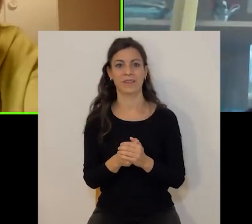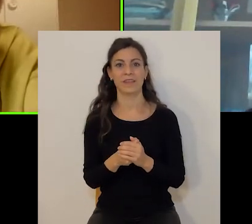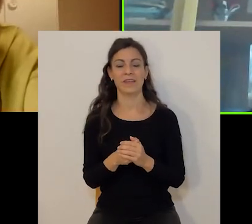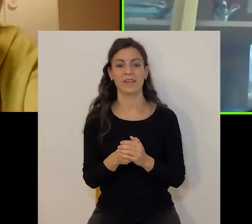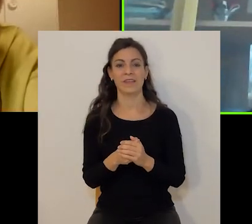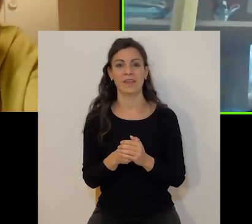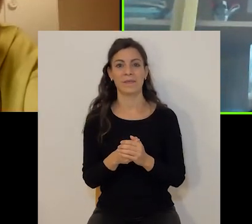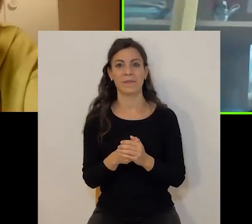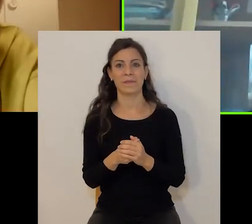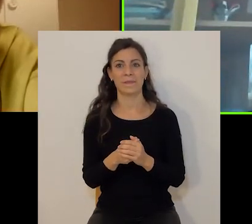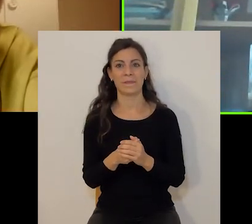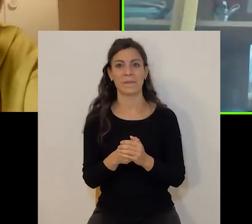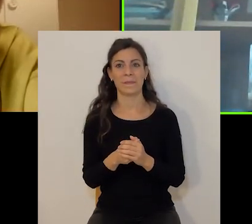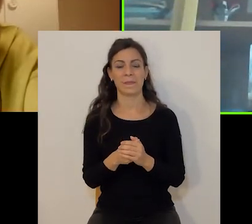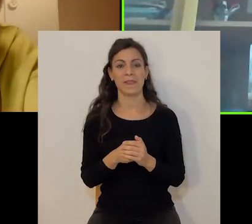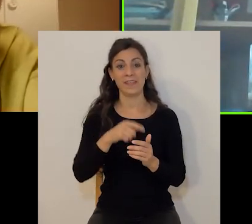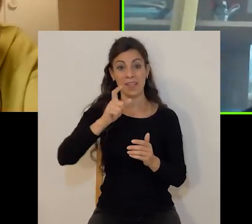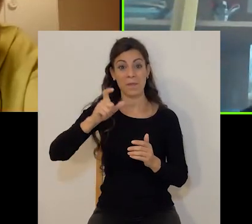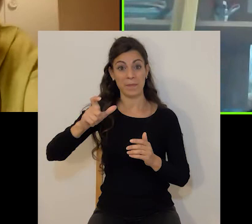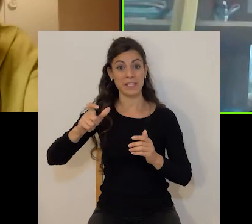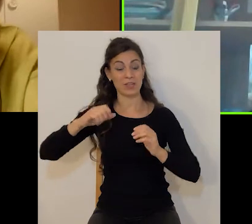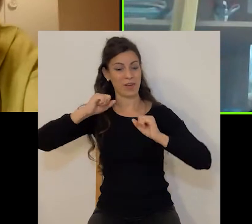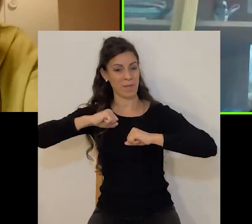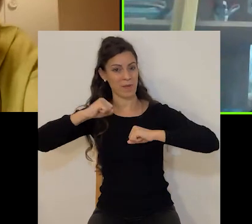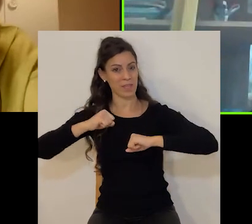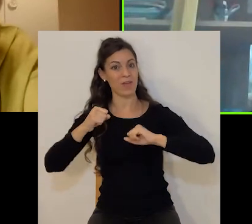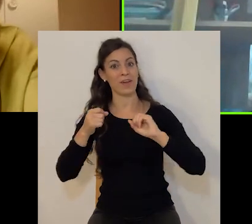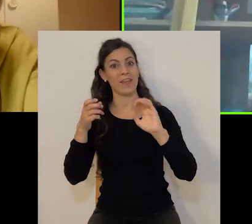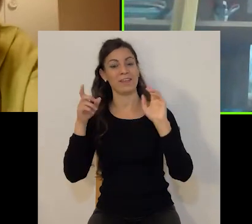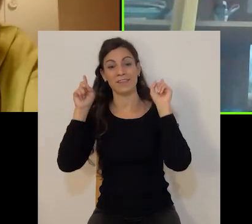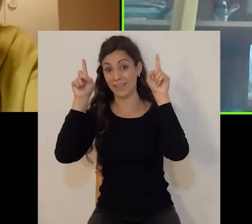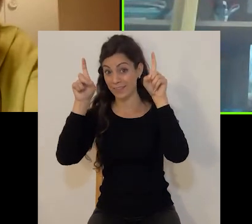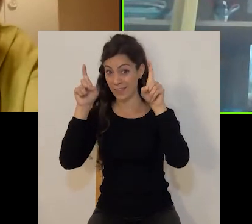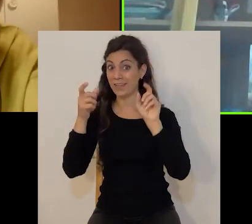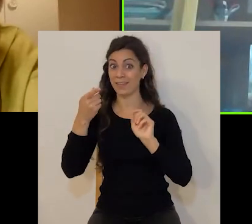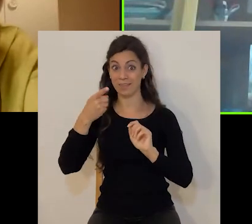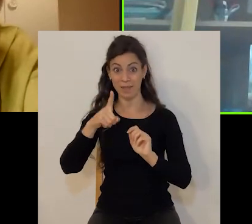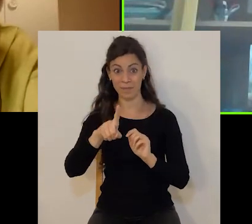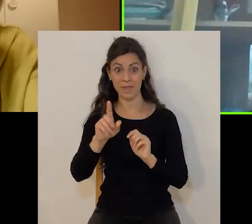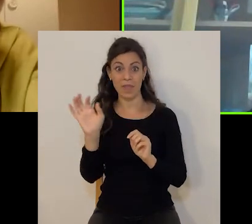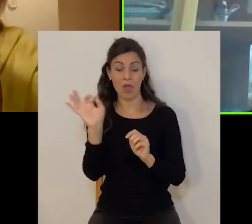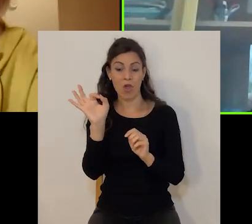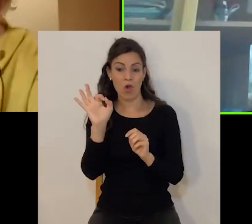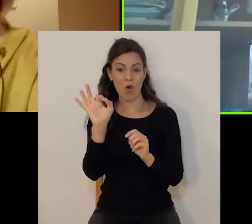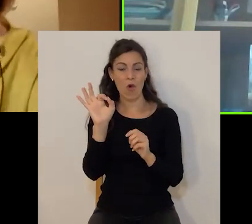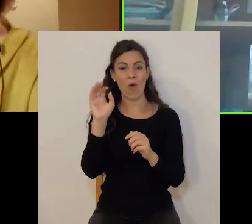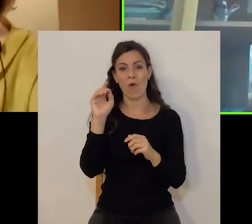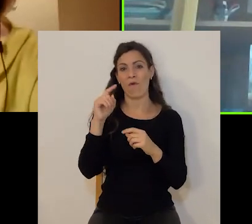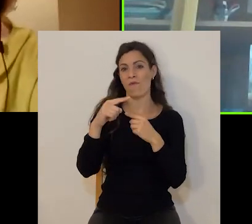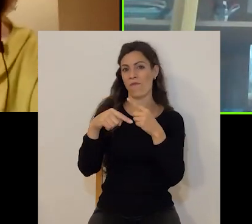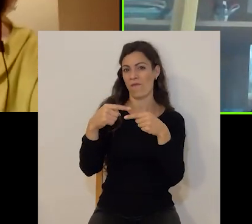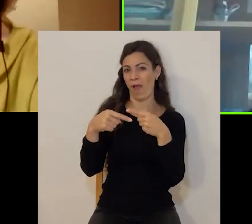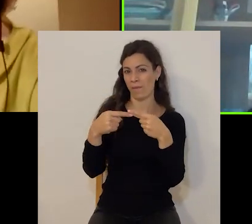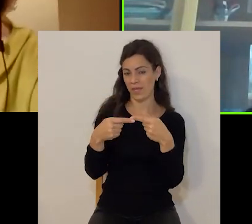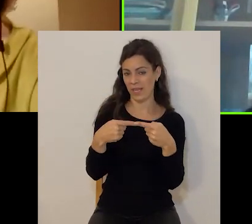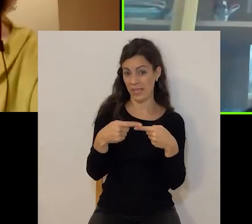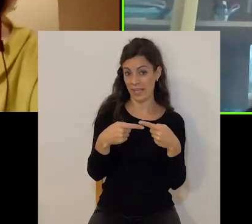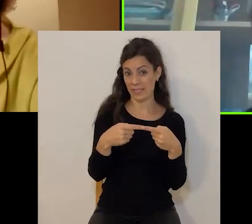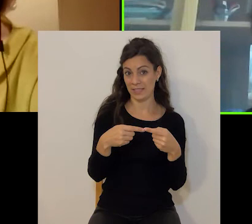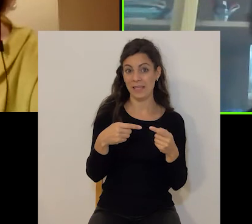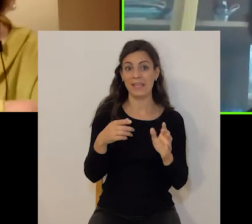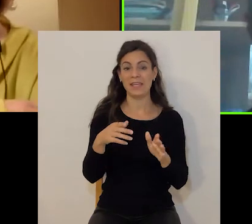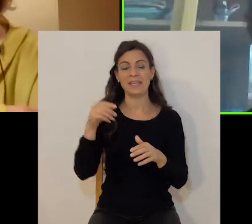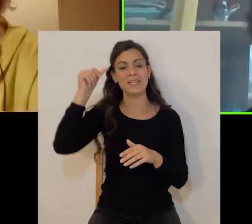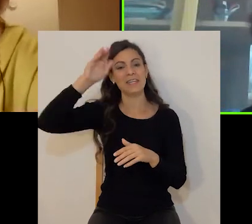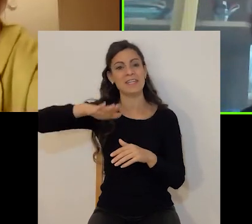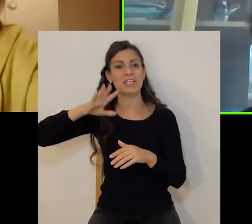esas personas mayores. O las familias se han formado y luego lo que hemos hecho es que esos niños y niñas